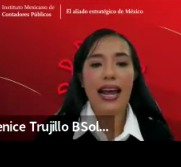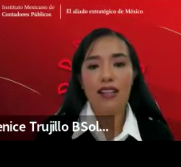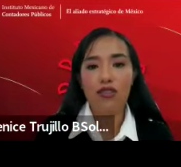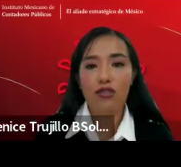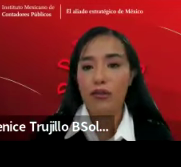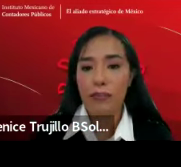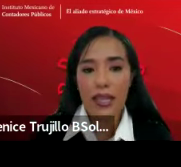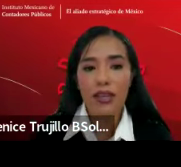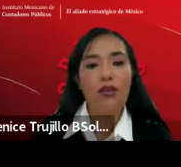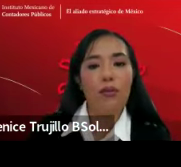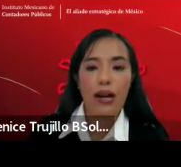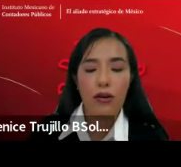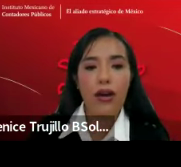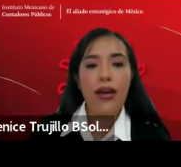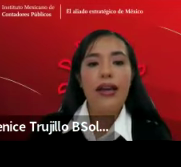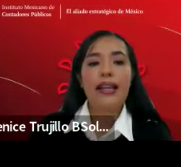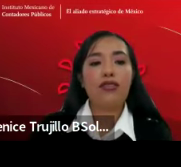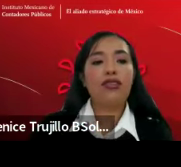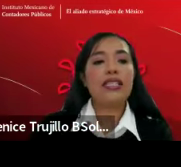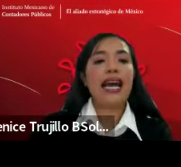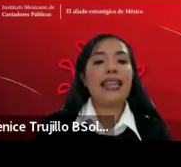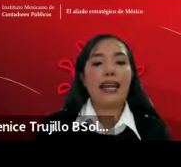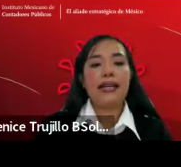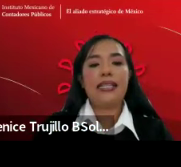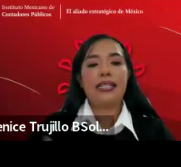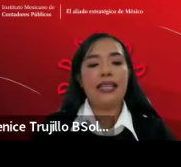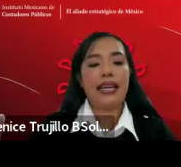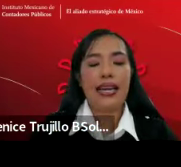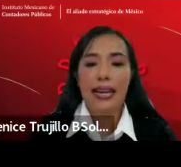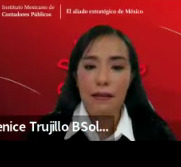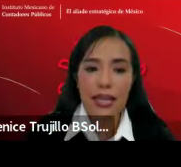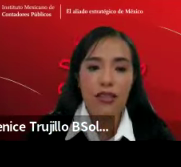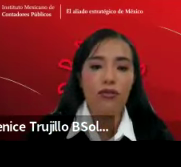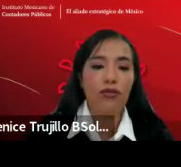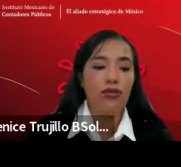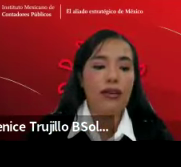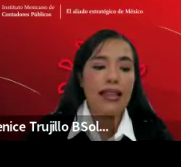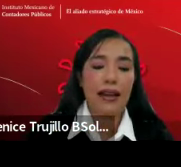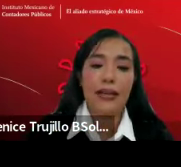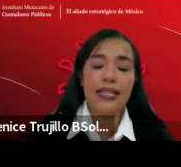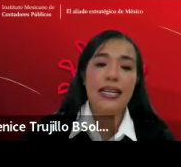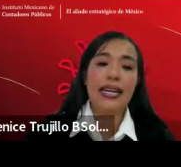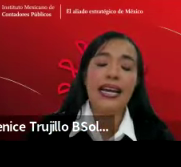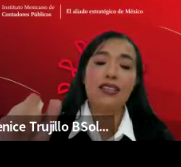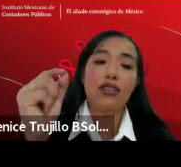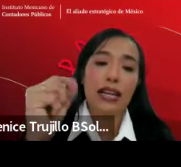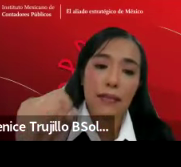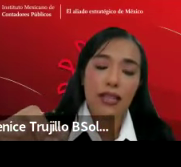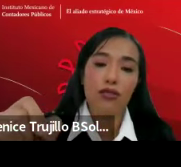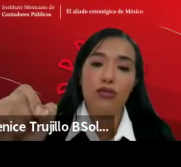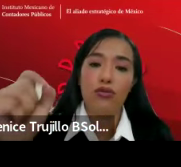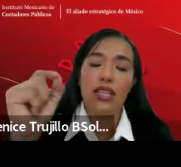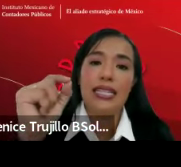tres: alto, medio o bajo. Entonces, a través de elementos y a través de que a